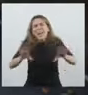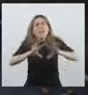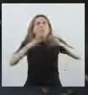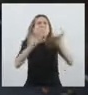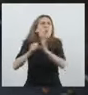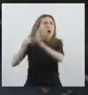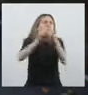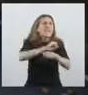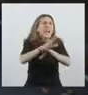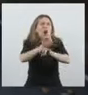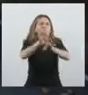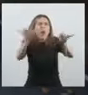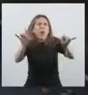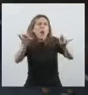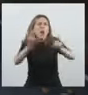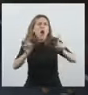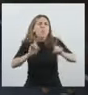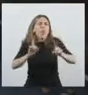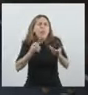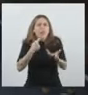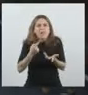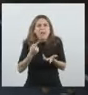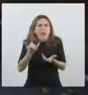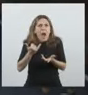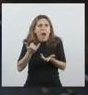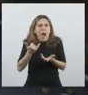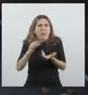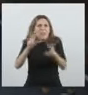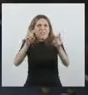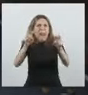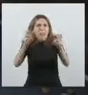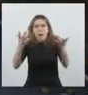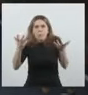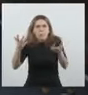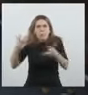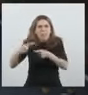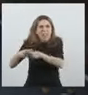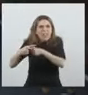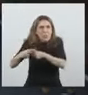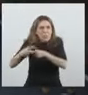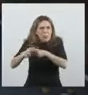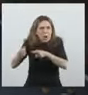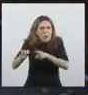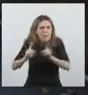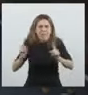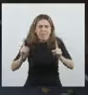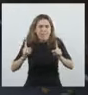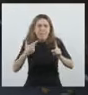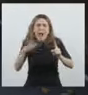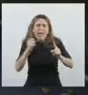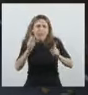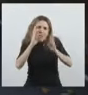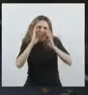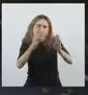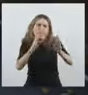puede volverse una miserable disputa política. Nada me importa más que la salud de nuestra